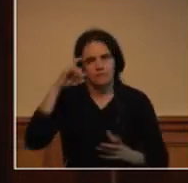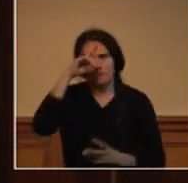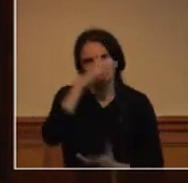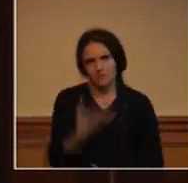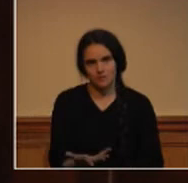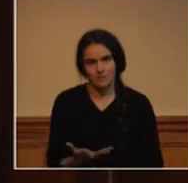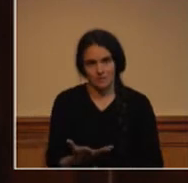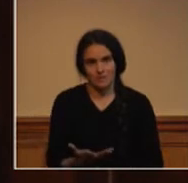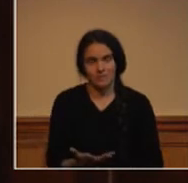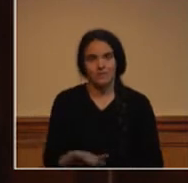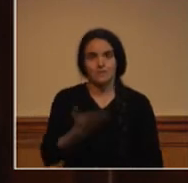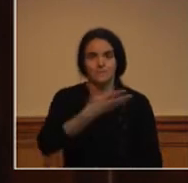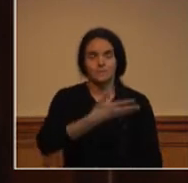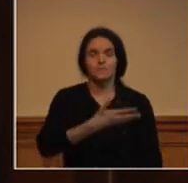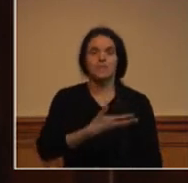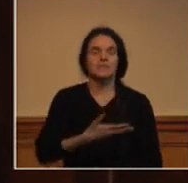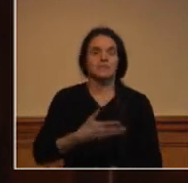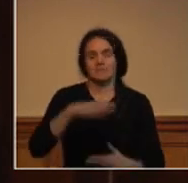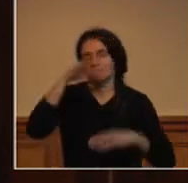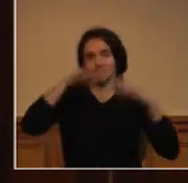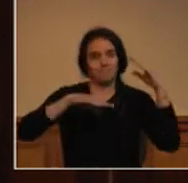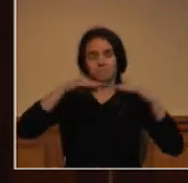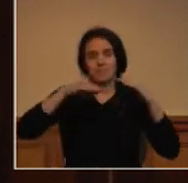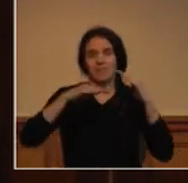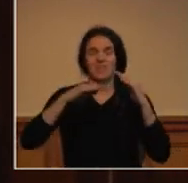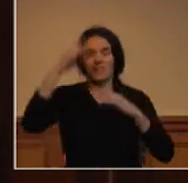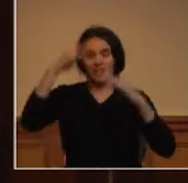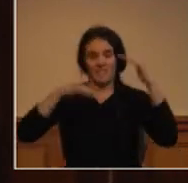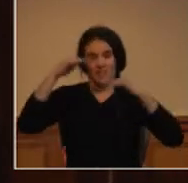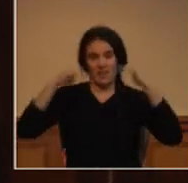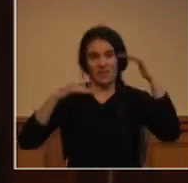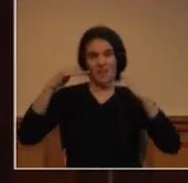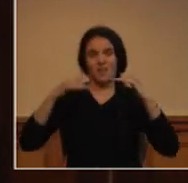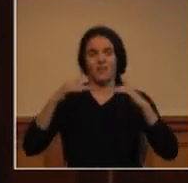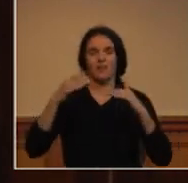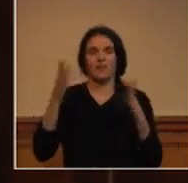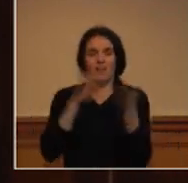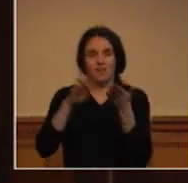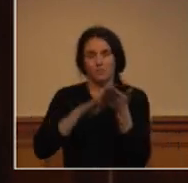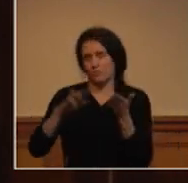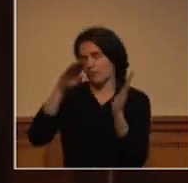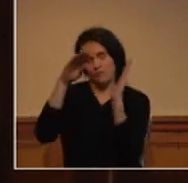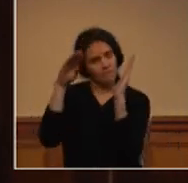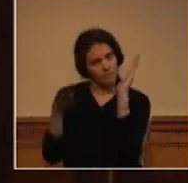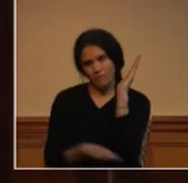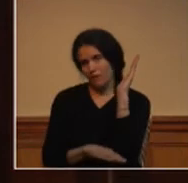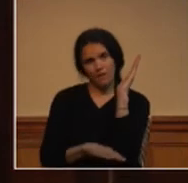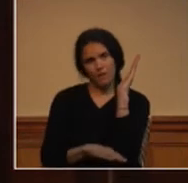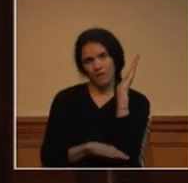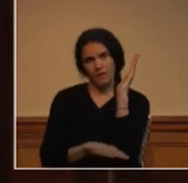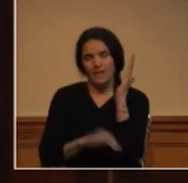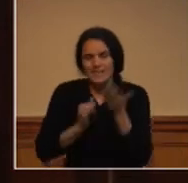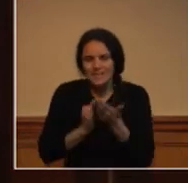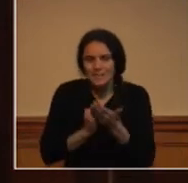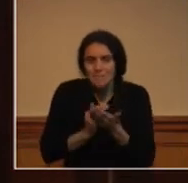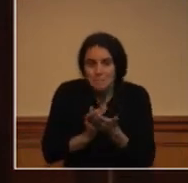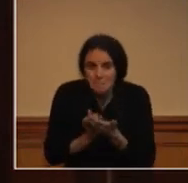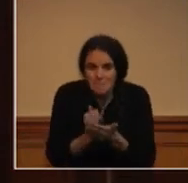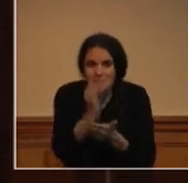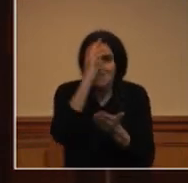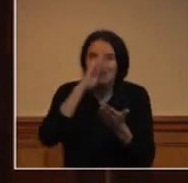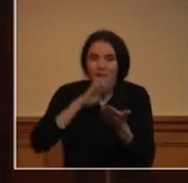todavía. Teníamos unas tasas muy bajas de lectura, con un inicio muy tardío en